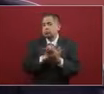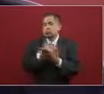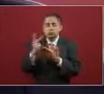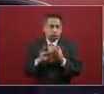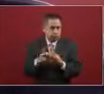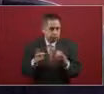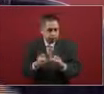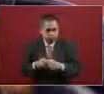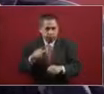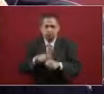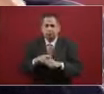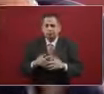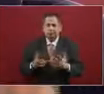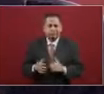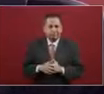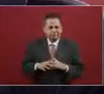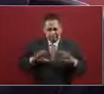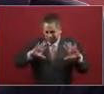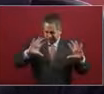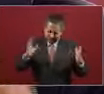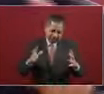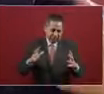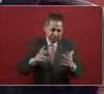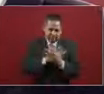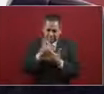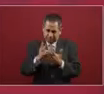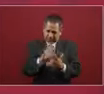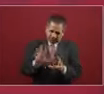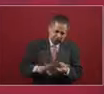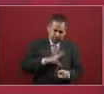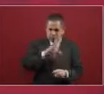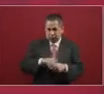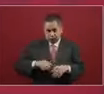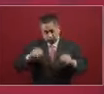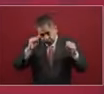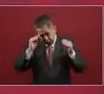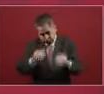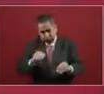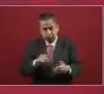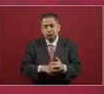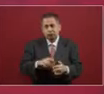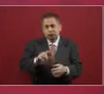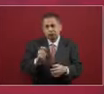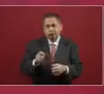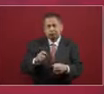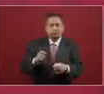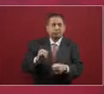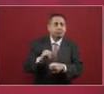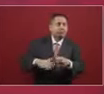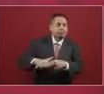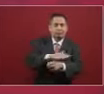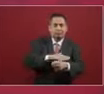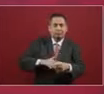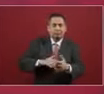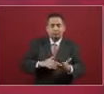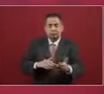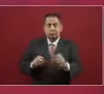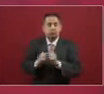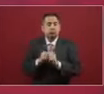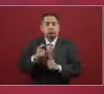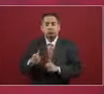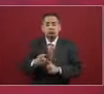social, todo es un programa integral, se va a manejar con el